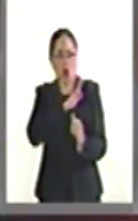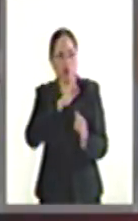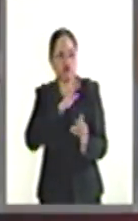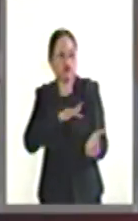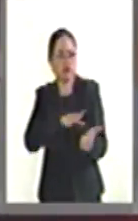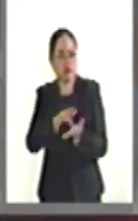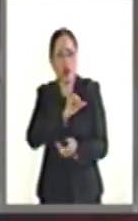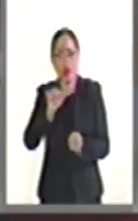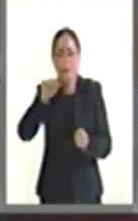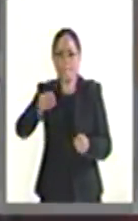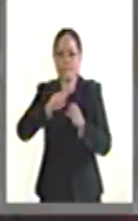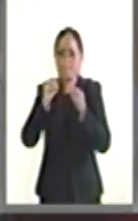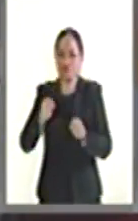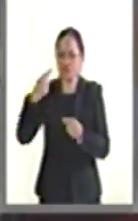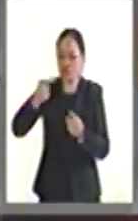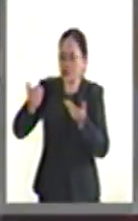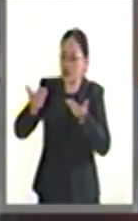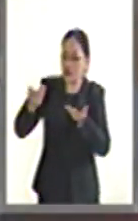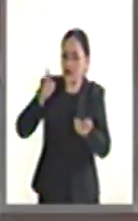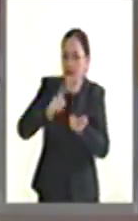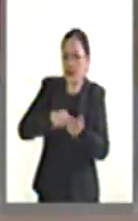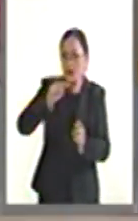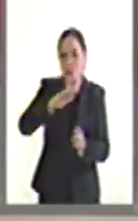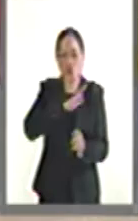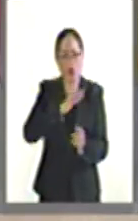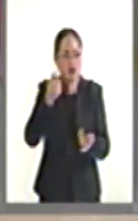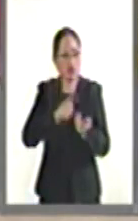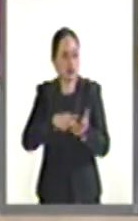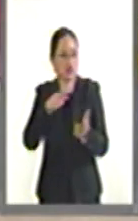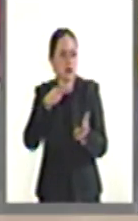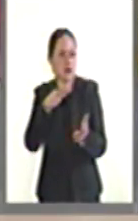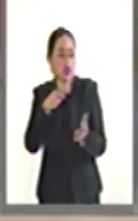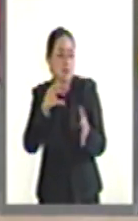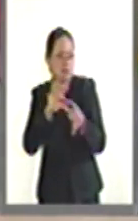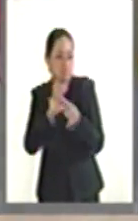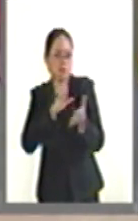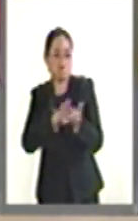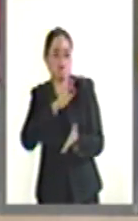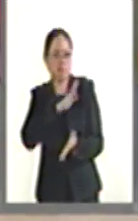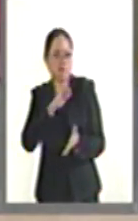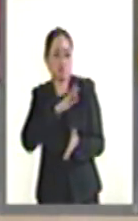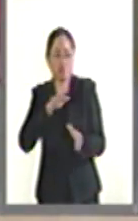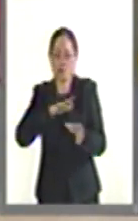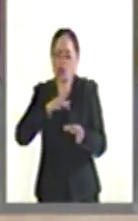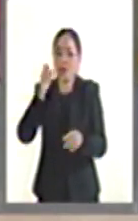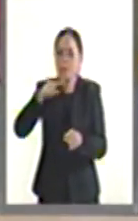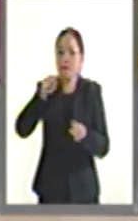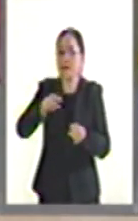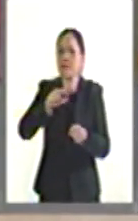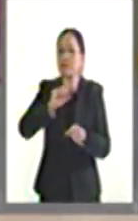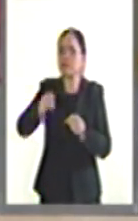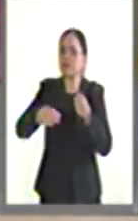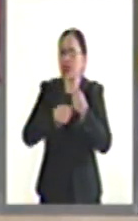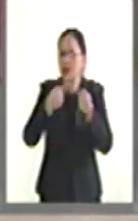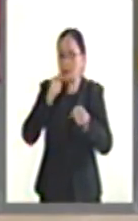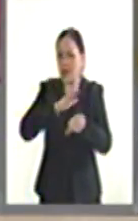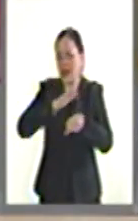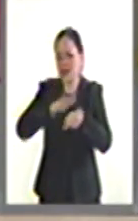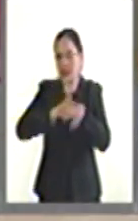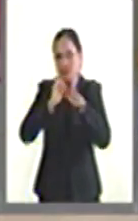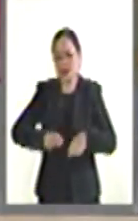fortalezca el sistema de pesos y contrapesos, contribuyendo a la consolidación de la